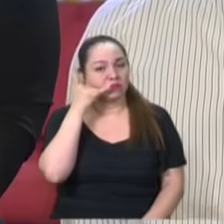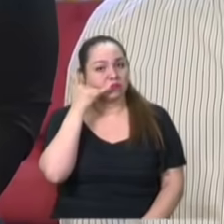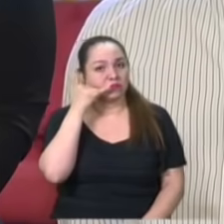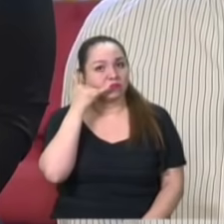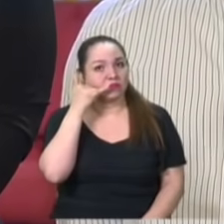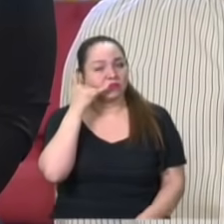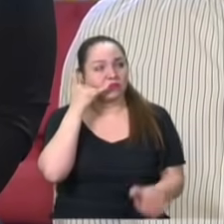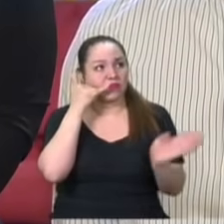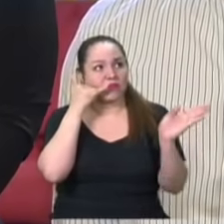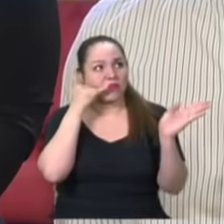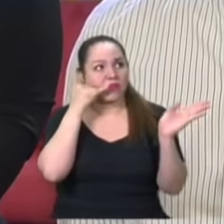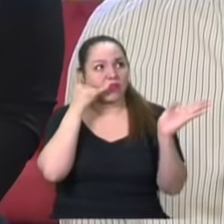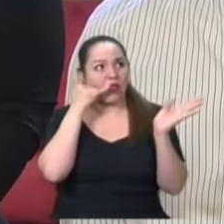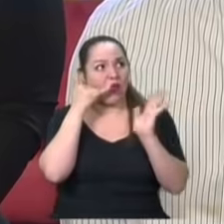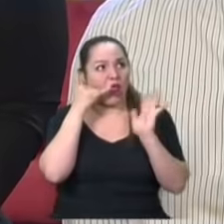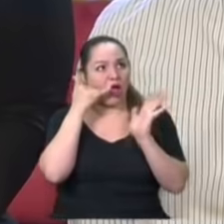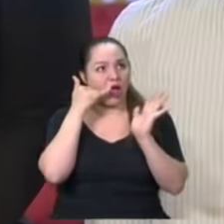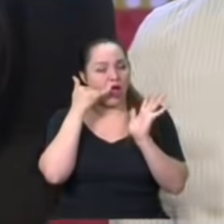¿Aló?